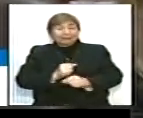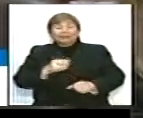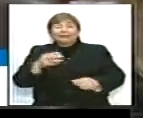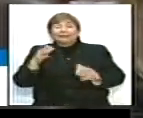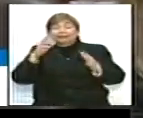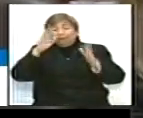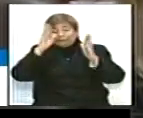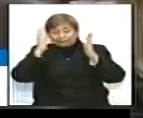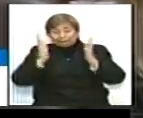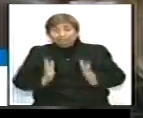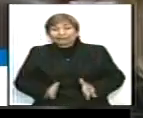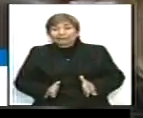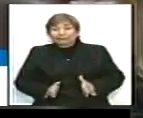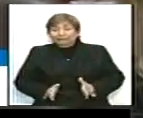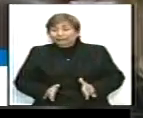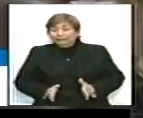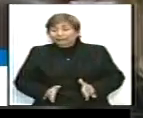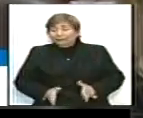los peruanos.